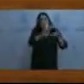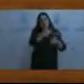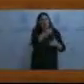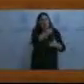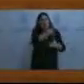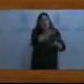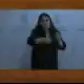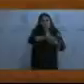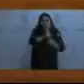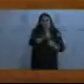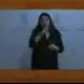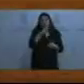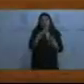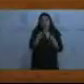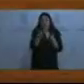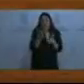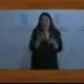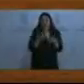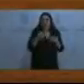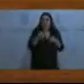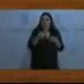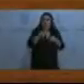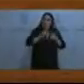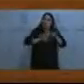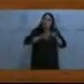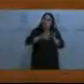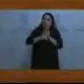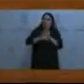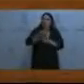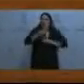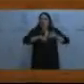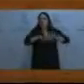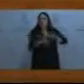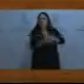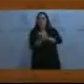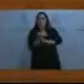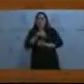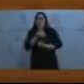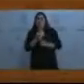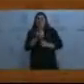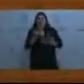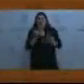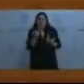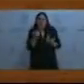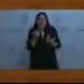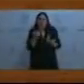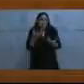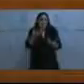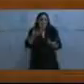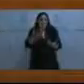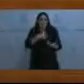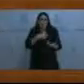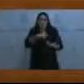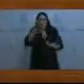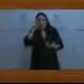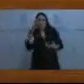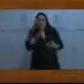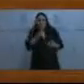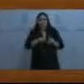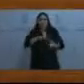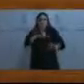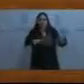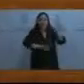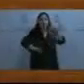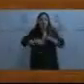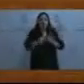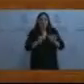usted política. Gestiona el problema según va saliendo y a veces la mayoría se le va de las manos. Ocasiona un caos y se pone a trabajar poquito,